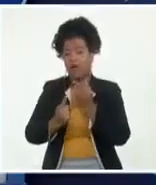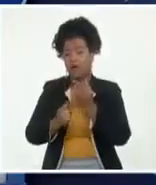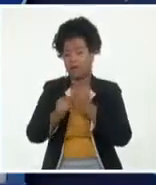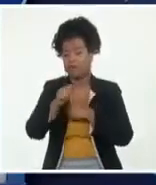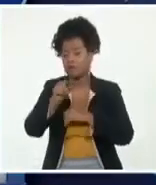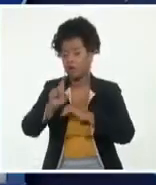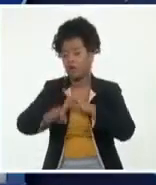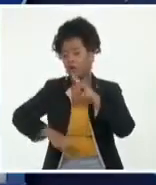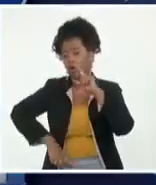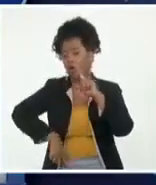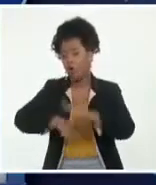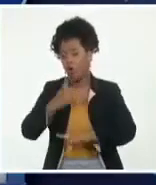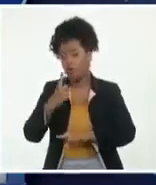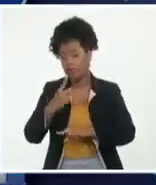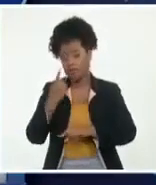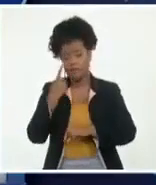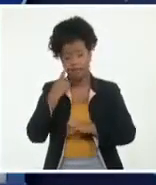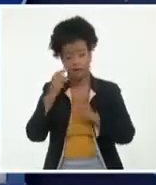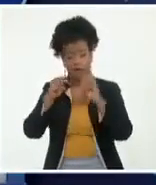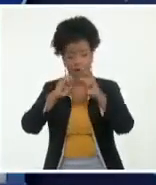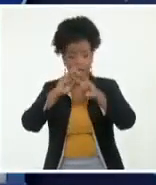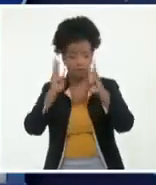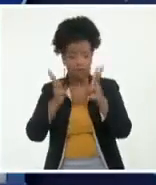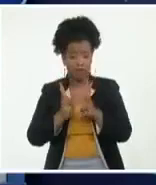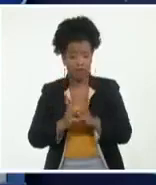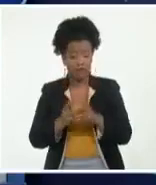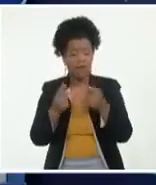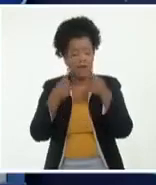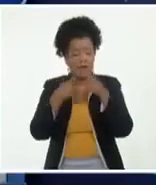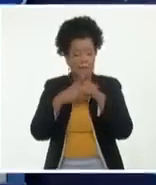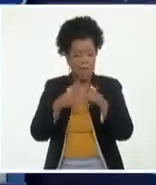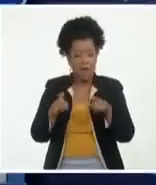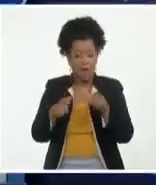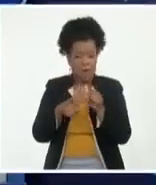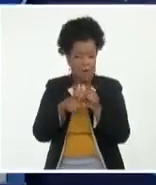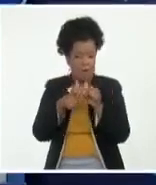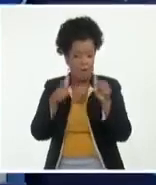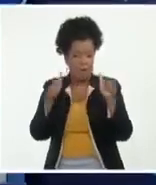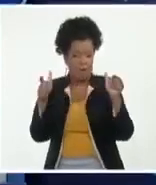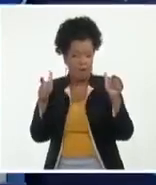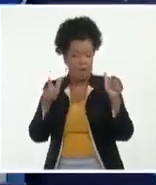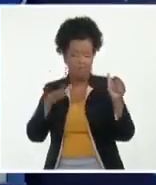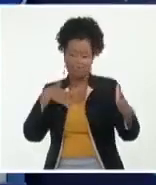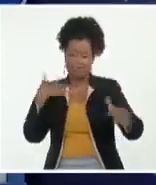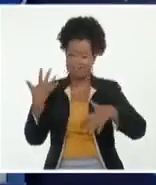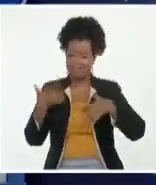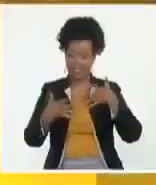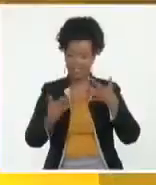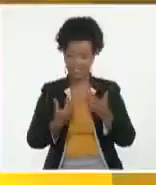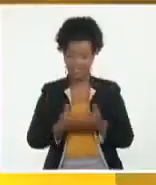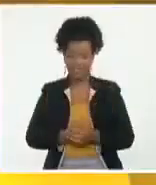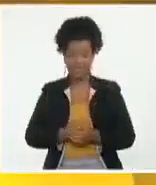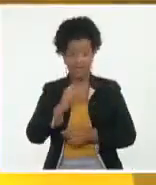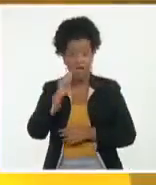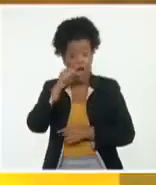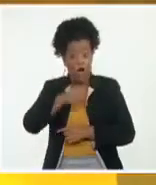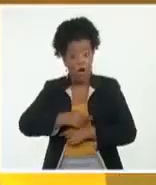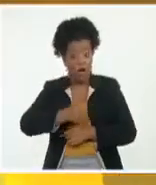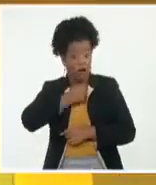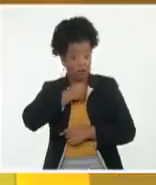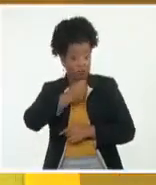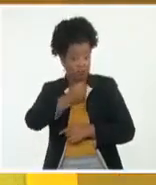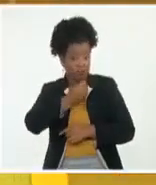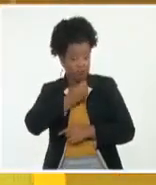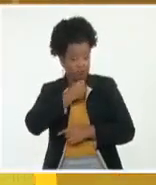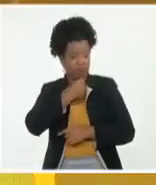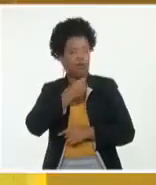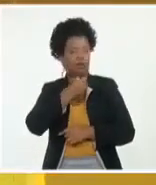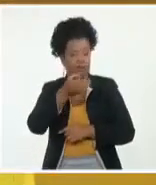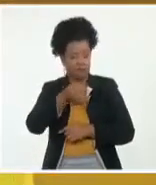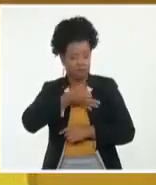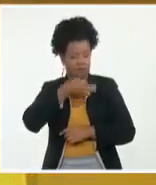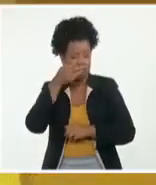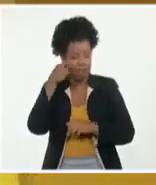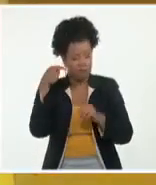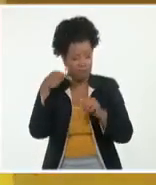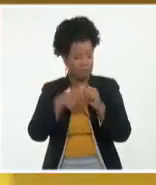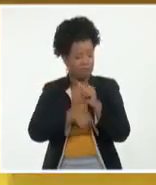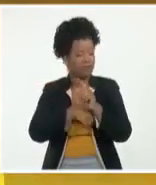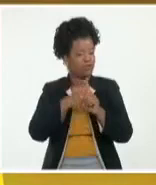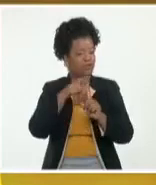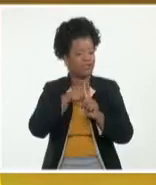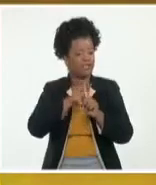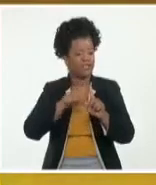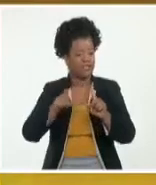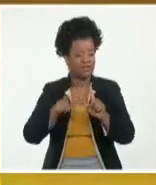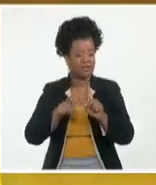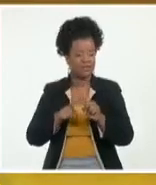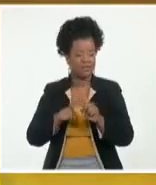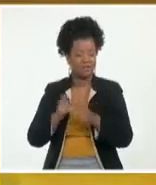aunque se ha recibido con agrado por la inmensa mayoría de la población. Mi colega Abdiel Bermúdez se reflexiona hoy sobre este tema.